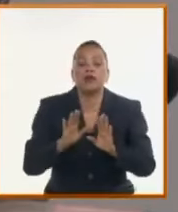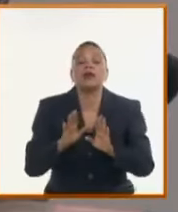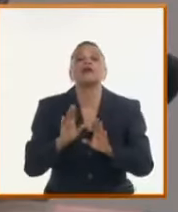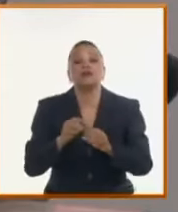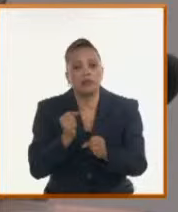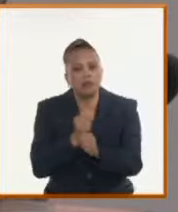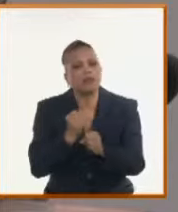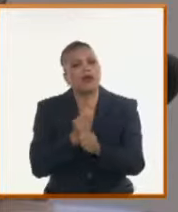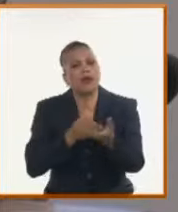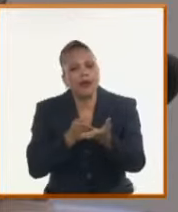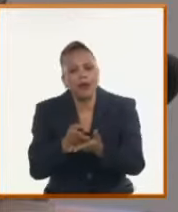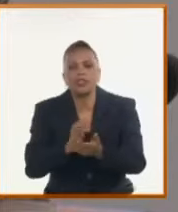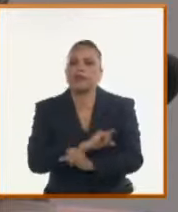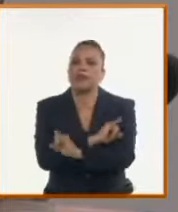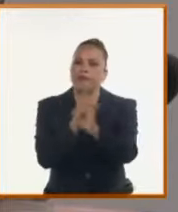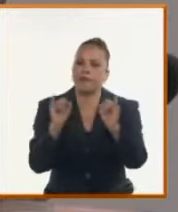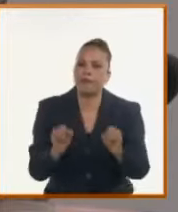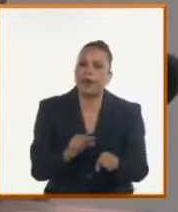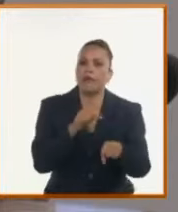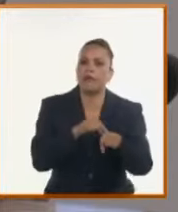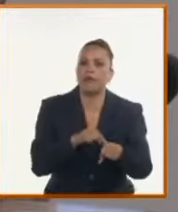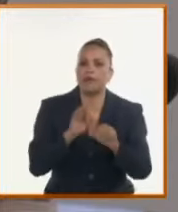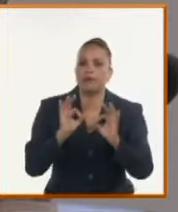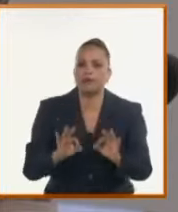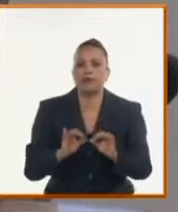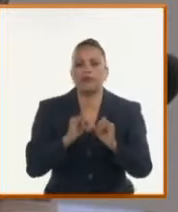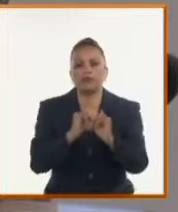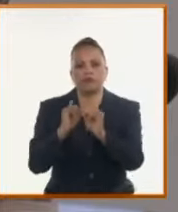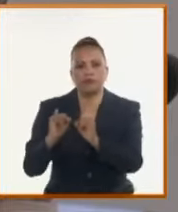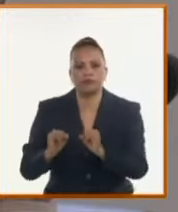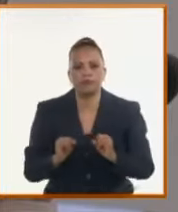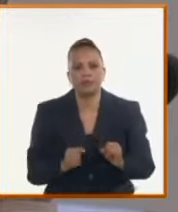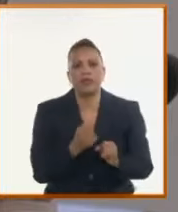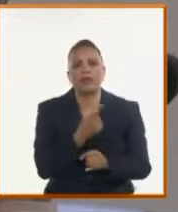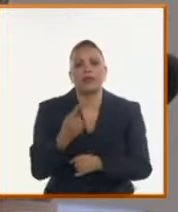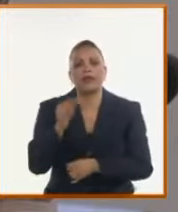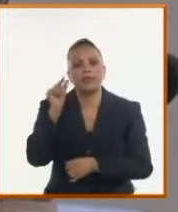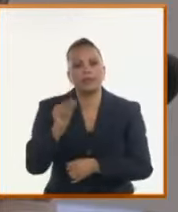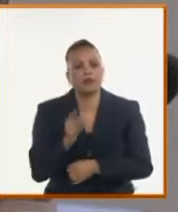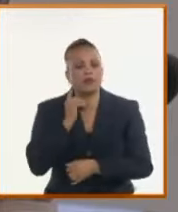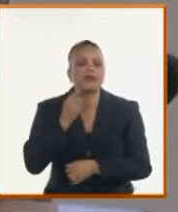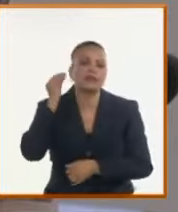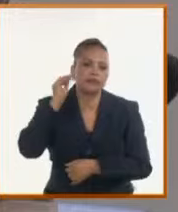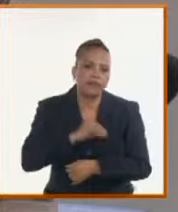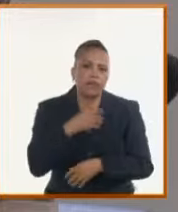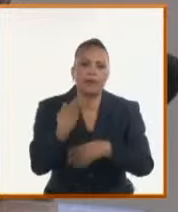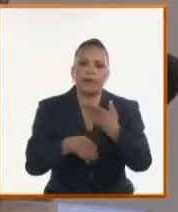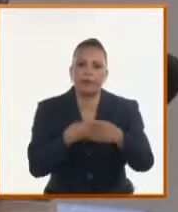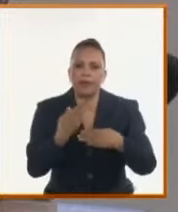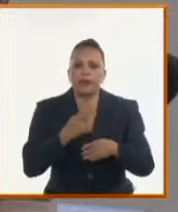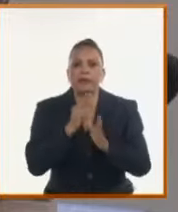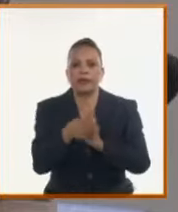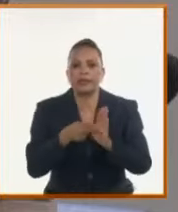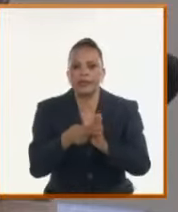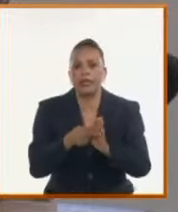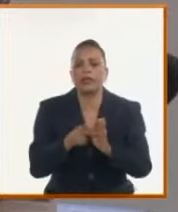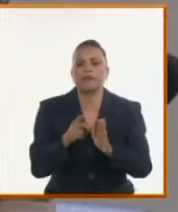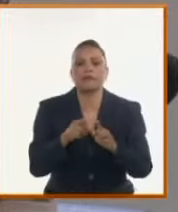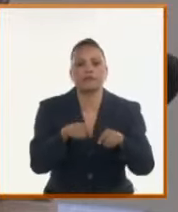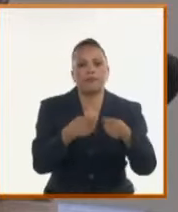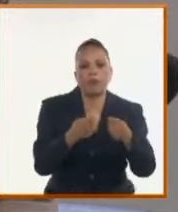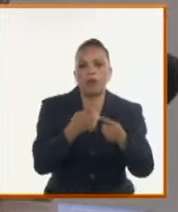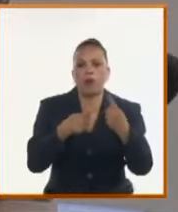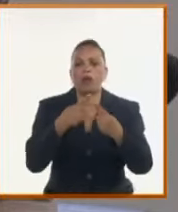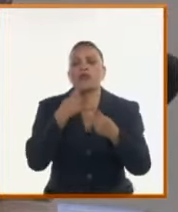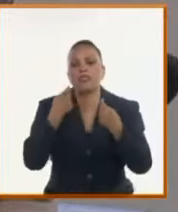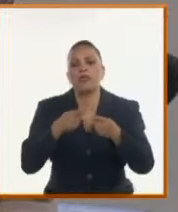oportuna para que llegue en el momento adecuado a cada a cada poblador que viene nuestros trenes